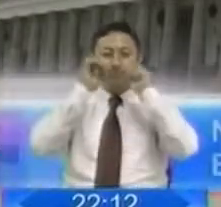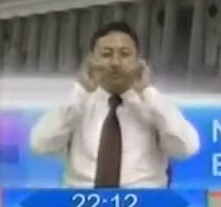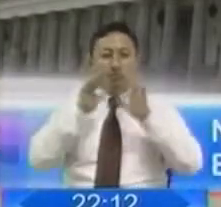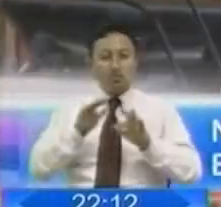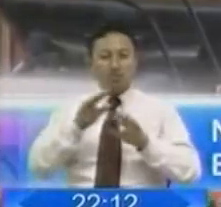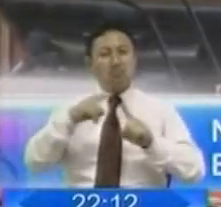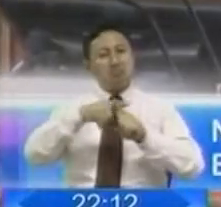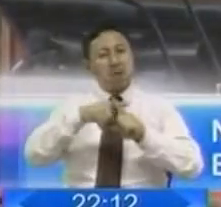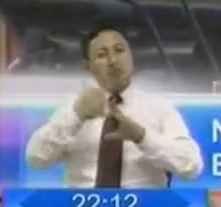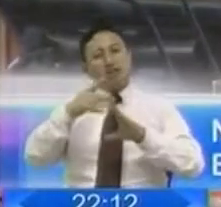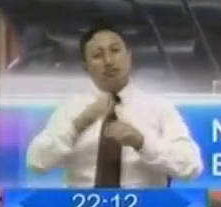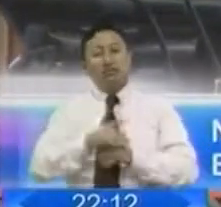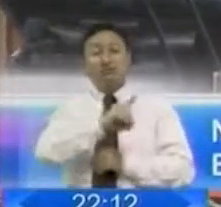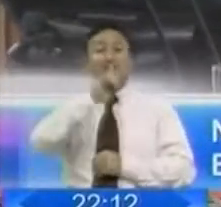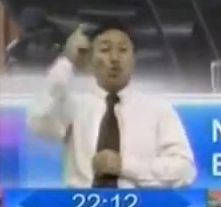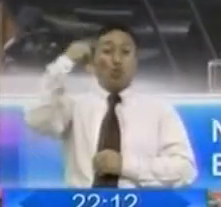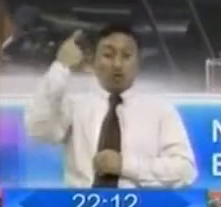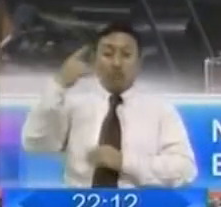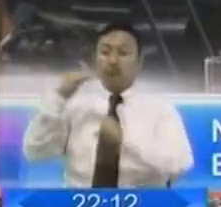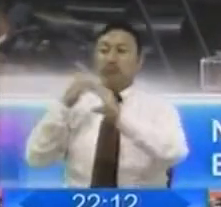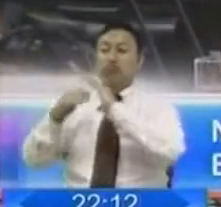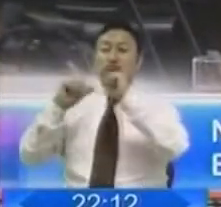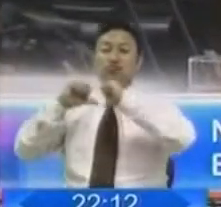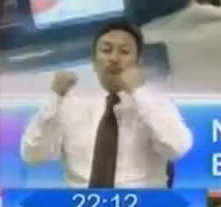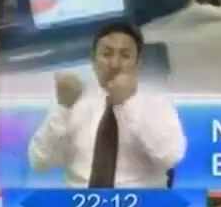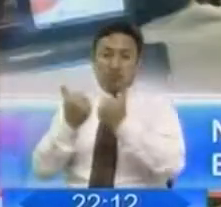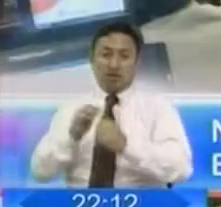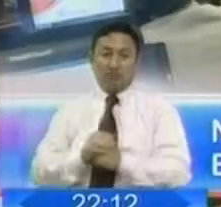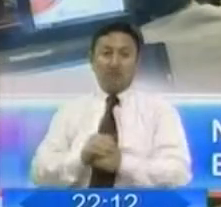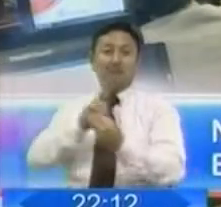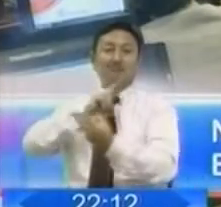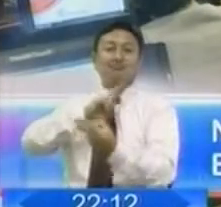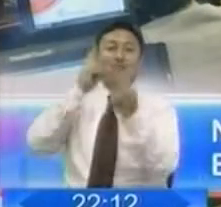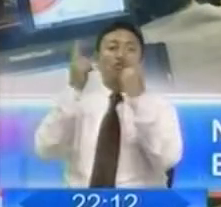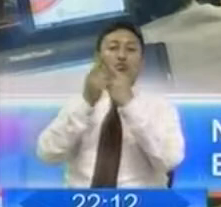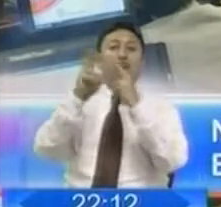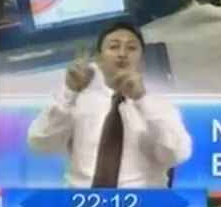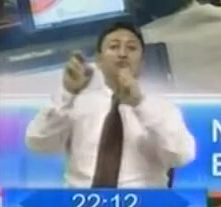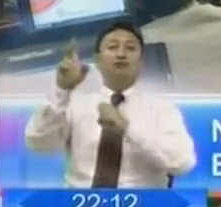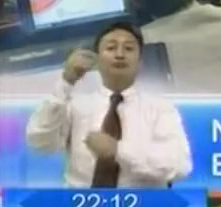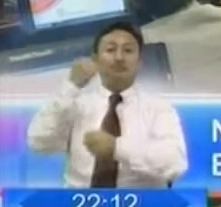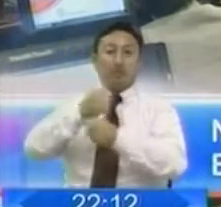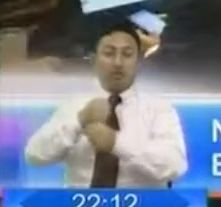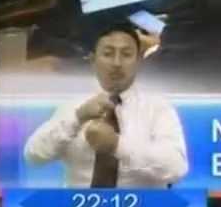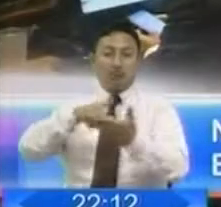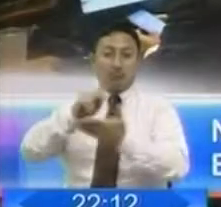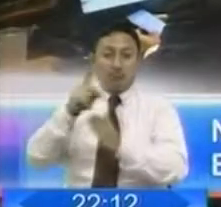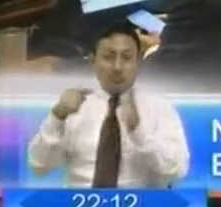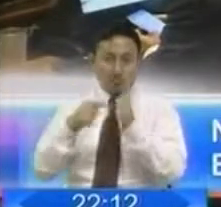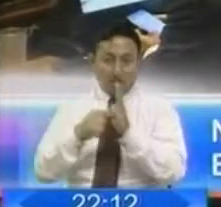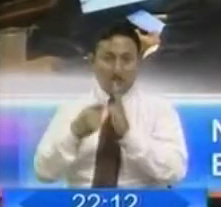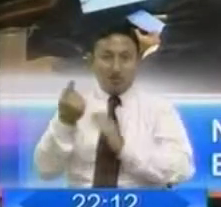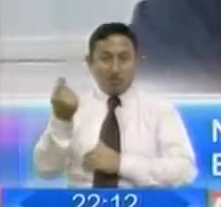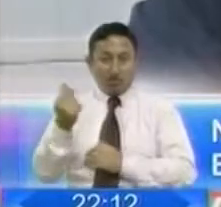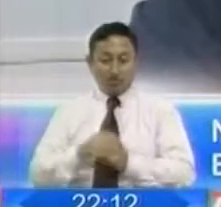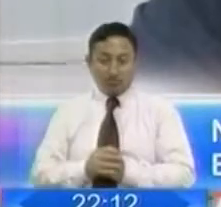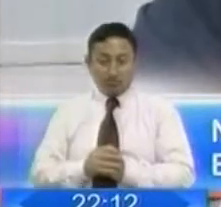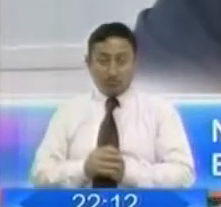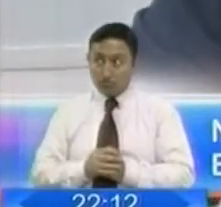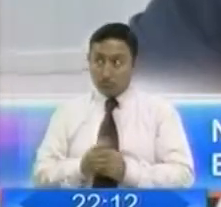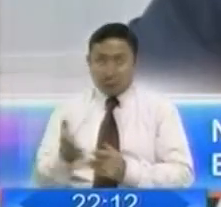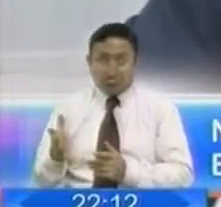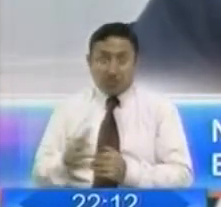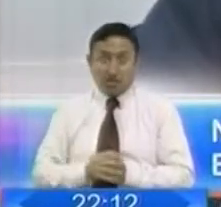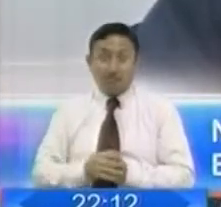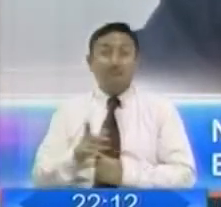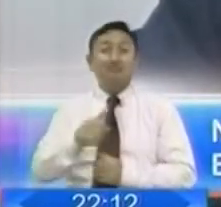que el Ejecutivo remita a la Asamblea Nacional las reformas concernientes al tema laboral, tributario y monetario, pero esto no ocurrió. El ministro de